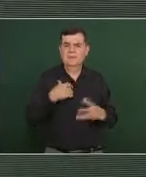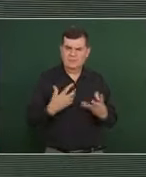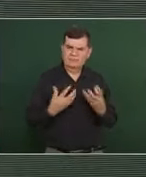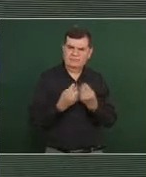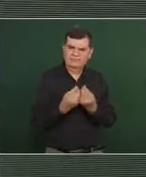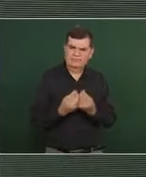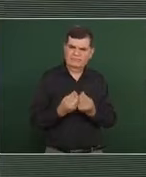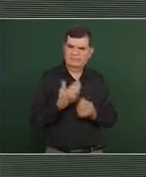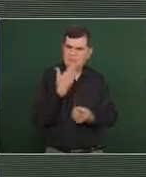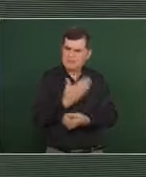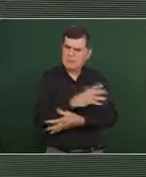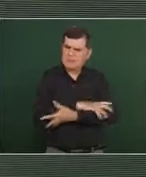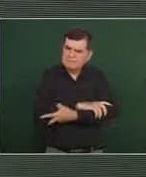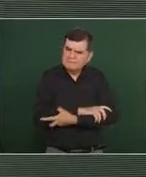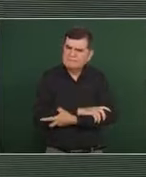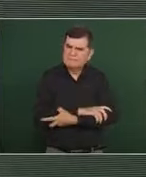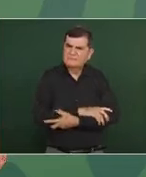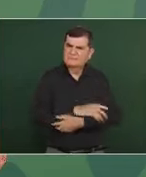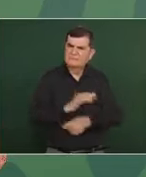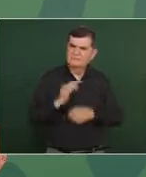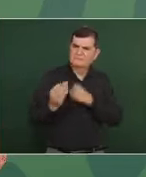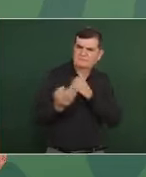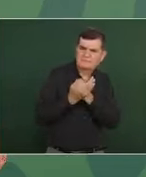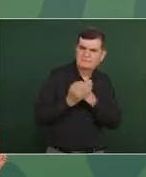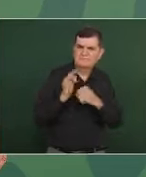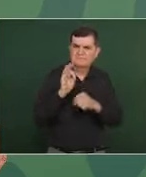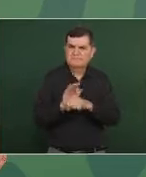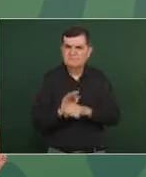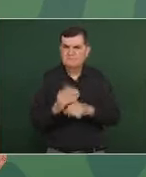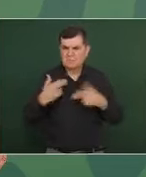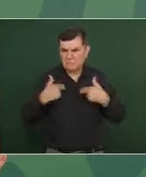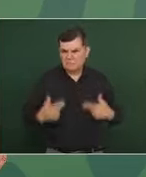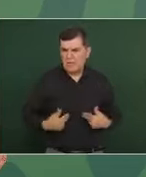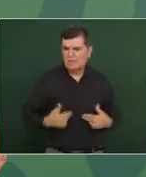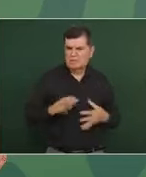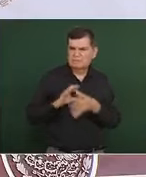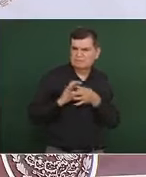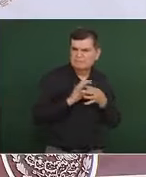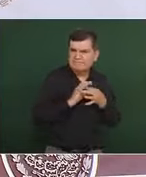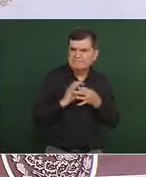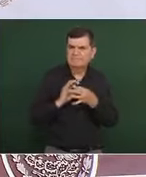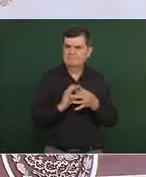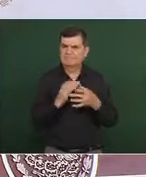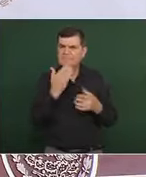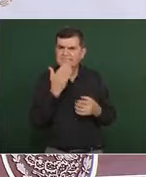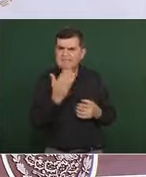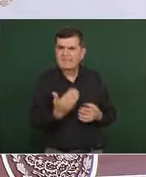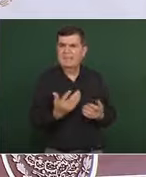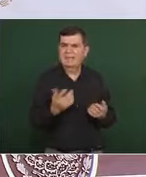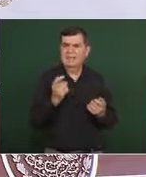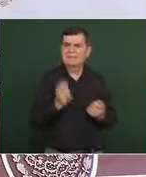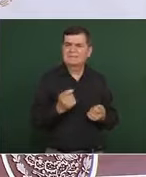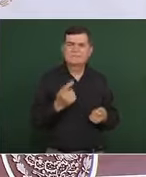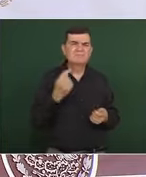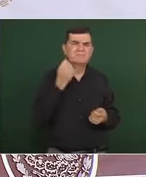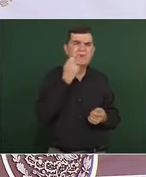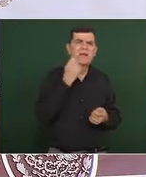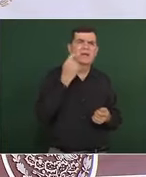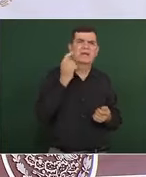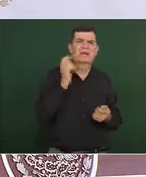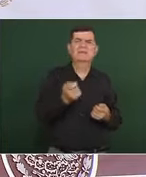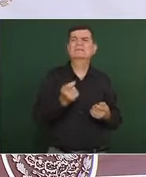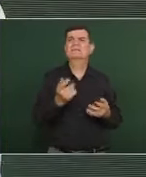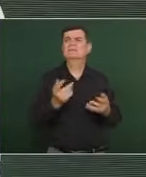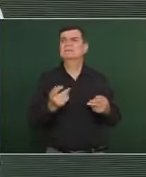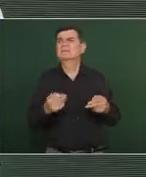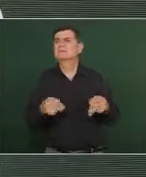fraternos, solidarios, humanos, que no nos importe